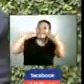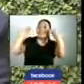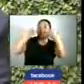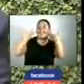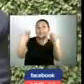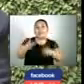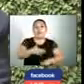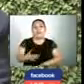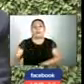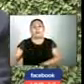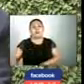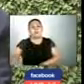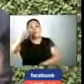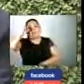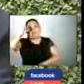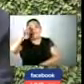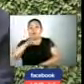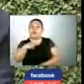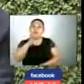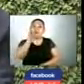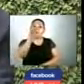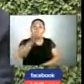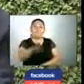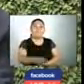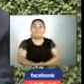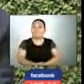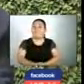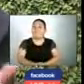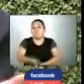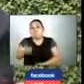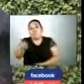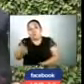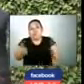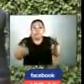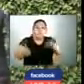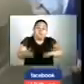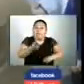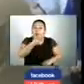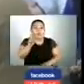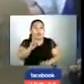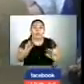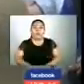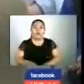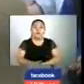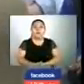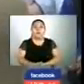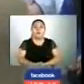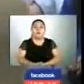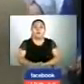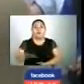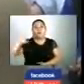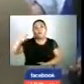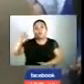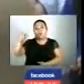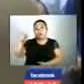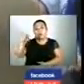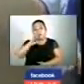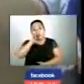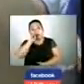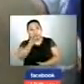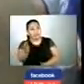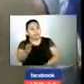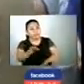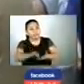señor Saca vaya a salir de este año, les digo la noticia, buena o mala, no es cierto. La Fiscalía no solo pidió la apelación de la